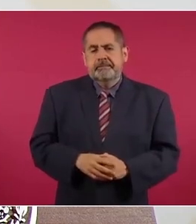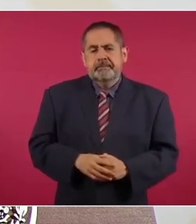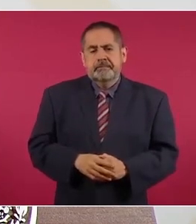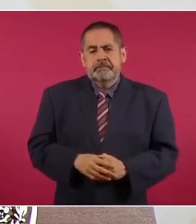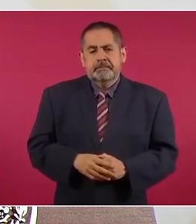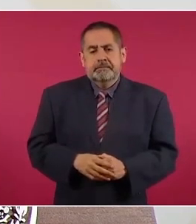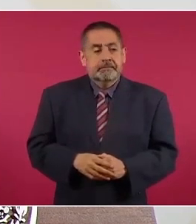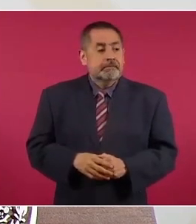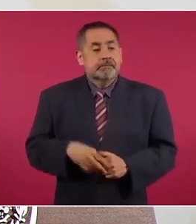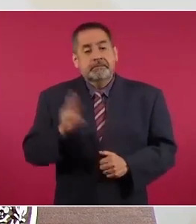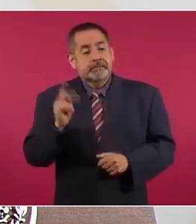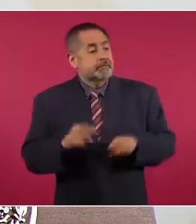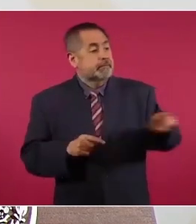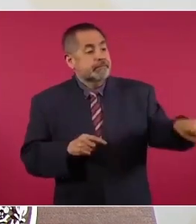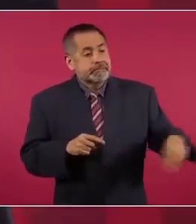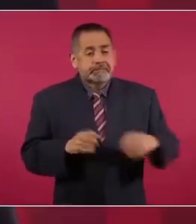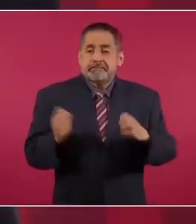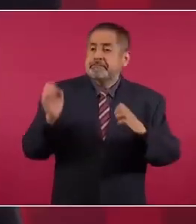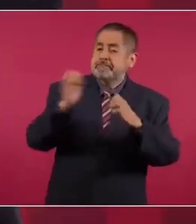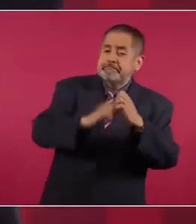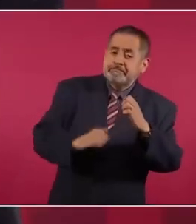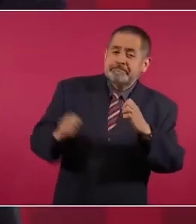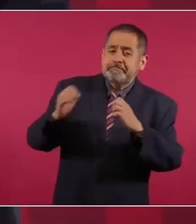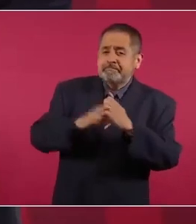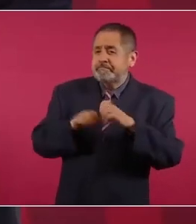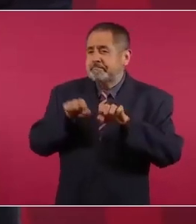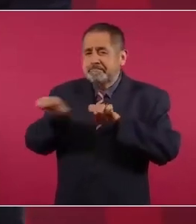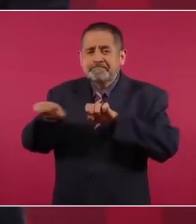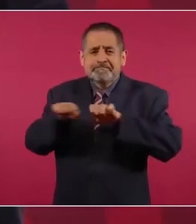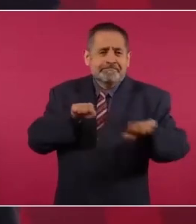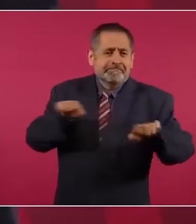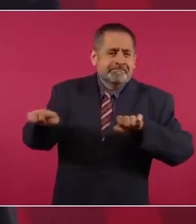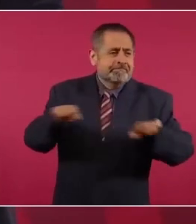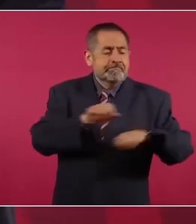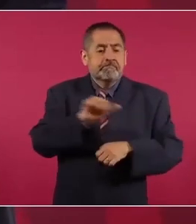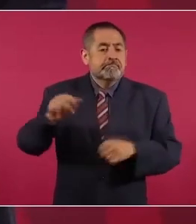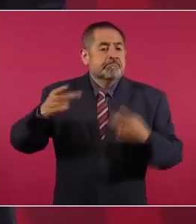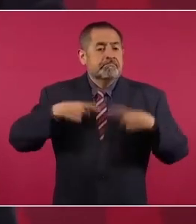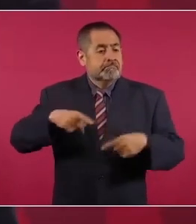pero estuvieron engañando a la gente. Loret,